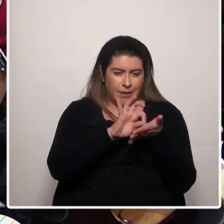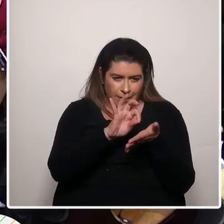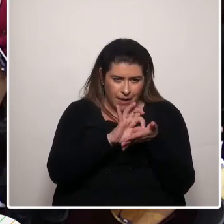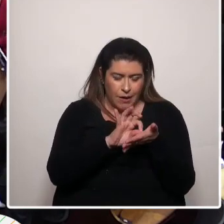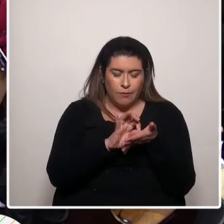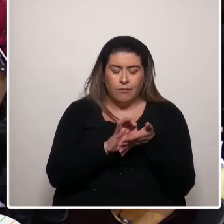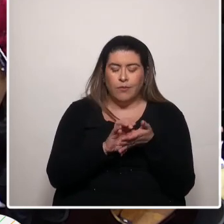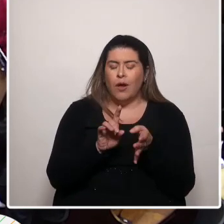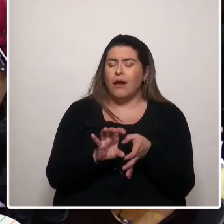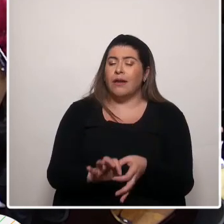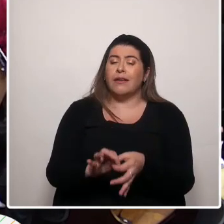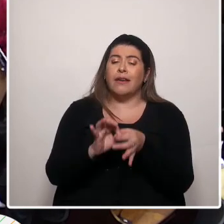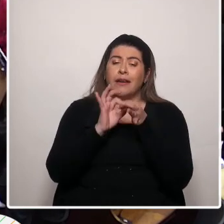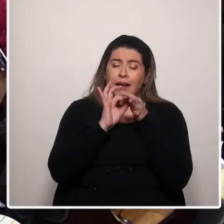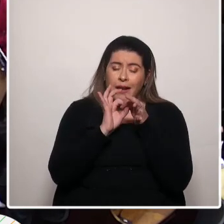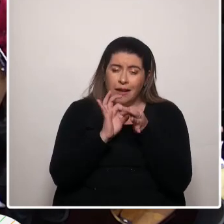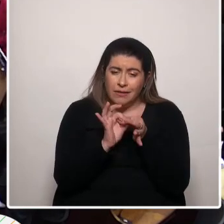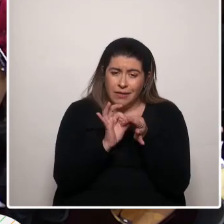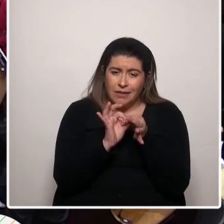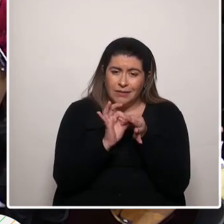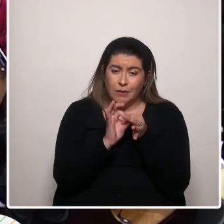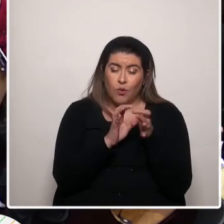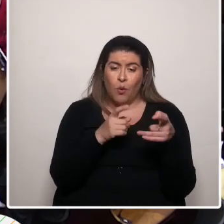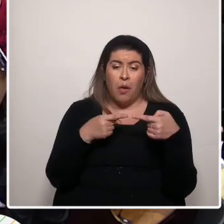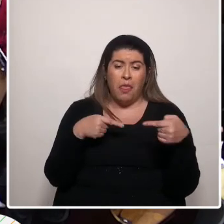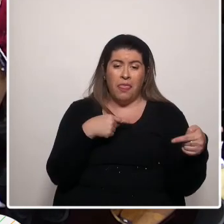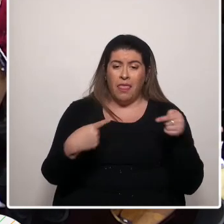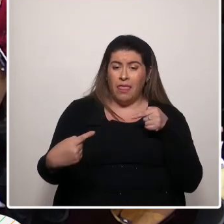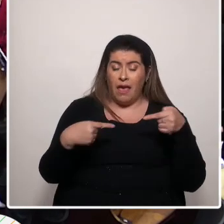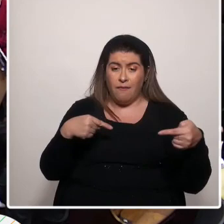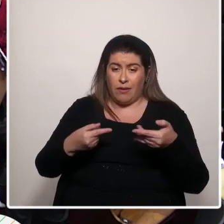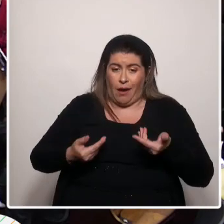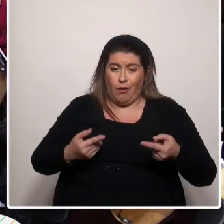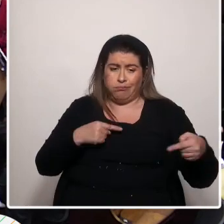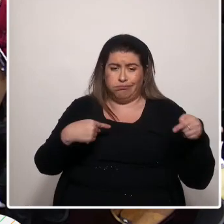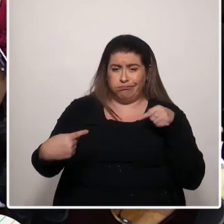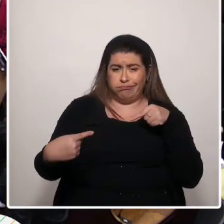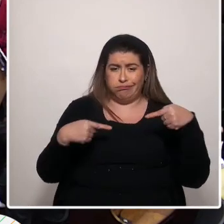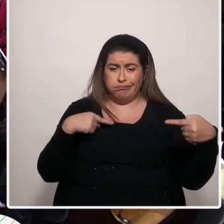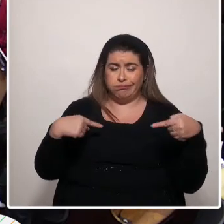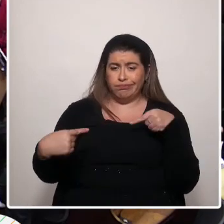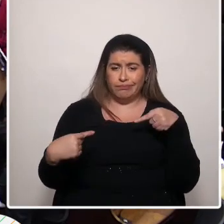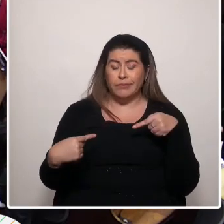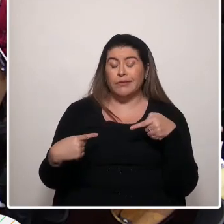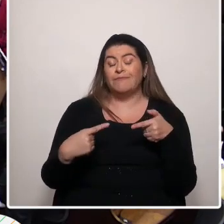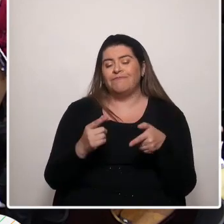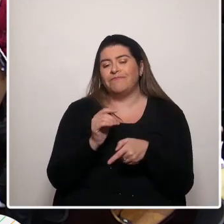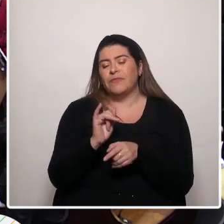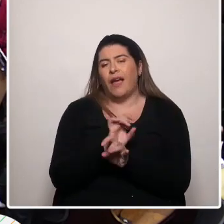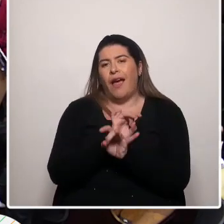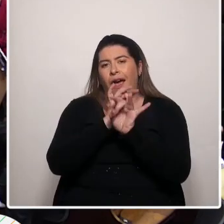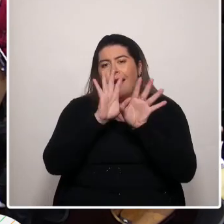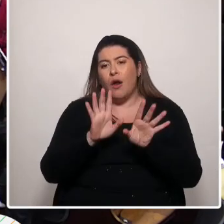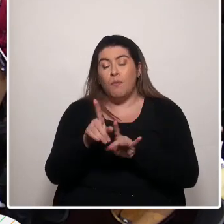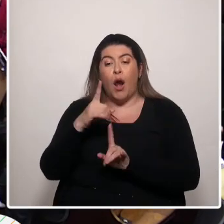Bueno, agradezco mucho el debate que estamos teniendo en este momento, porque, claro, para los hombres que siempre han estado en los